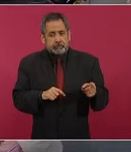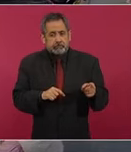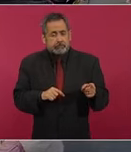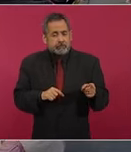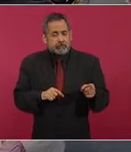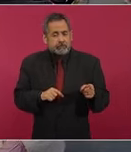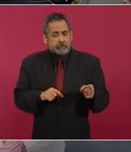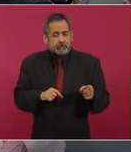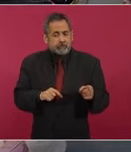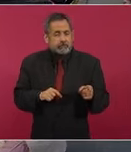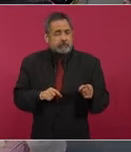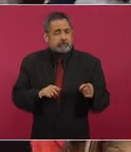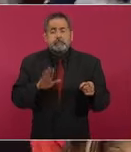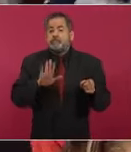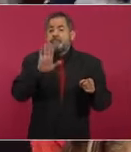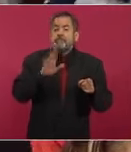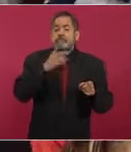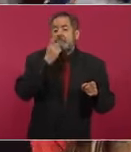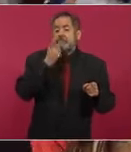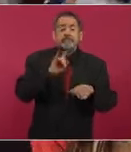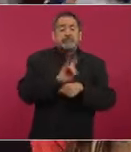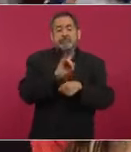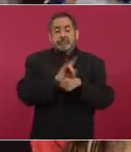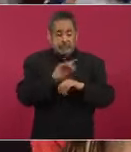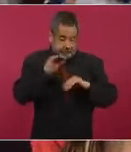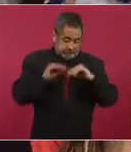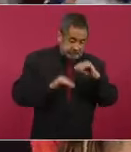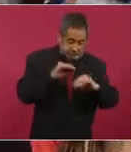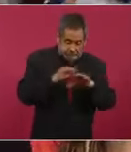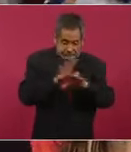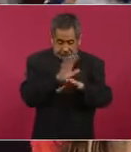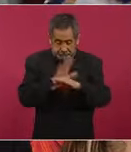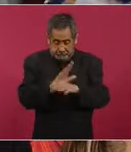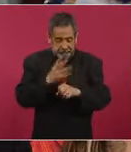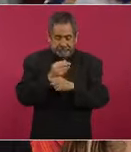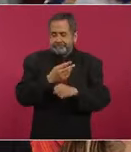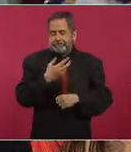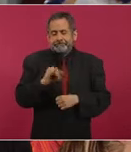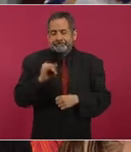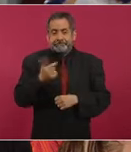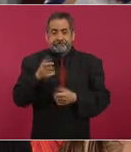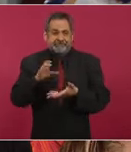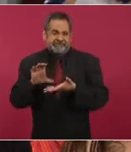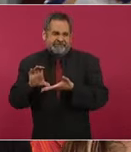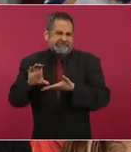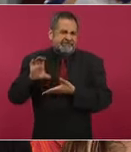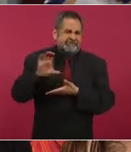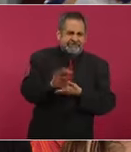se hizo una aparente reconfiguración y se invirtió mucho dinero